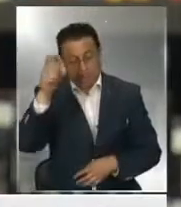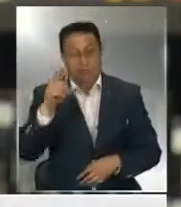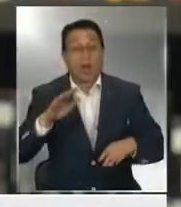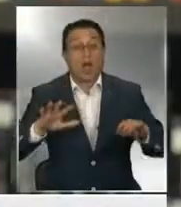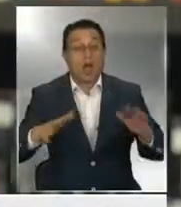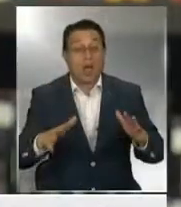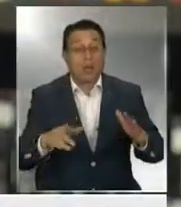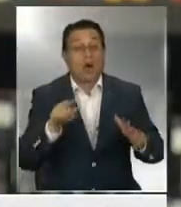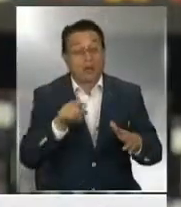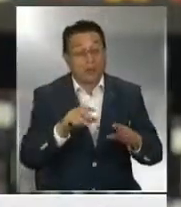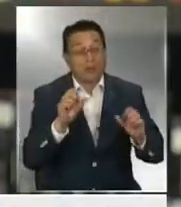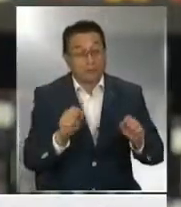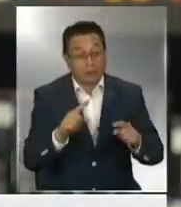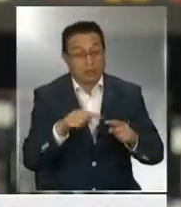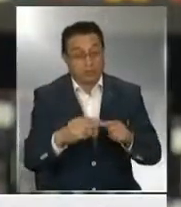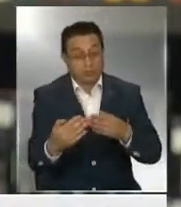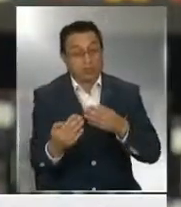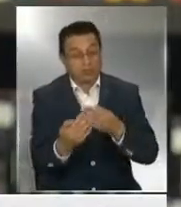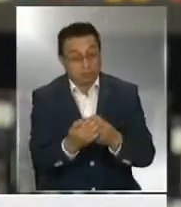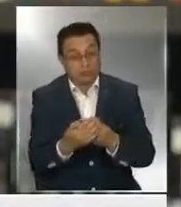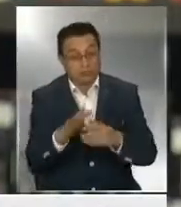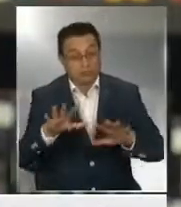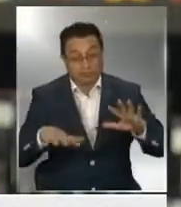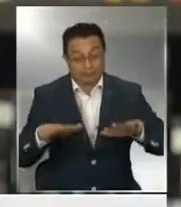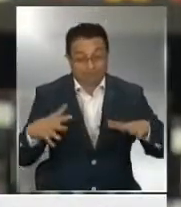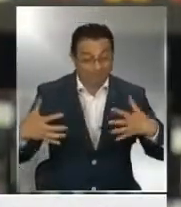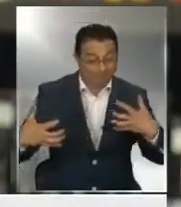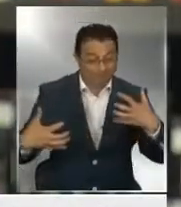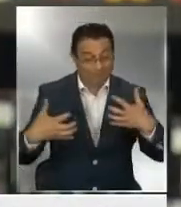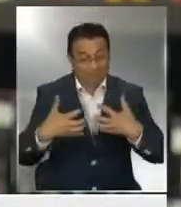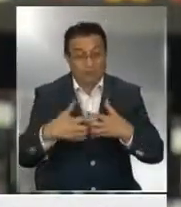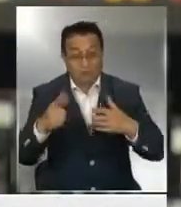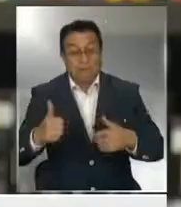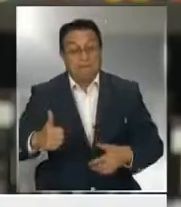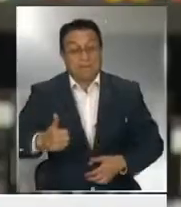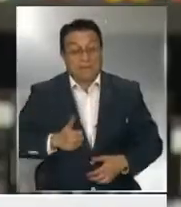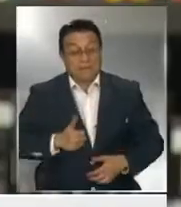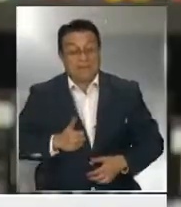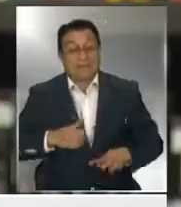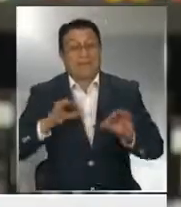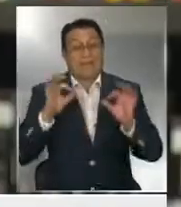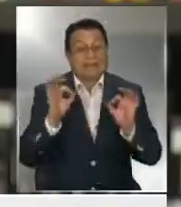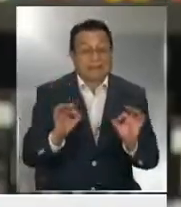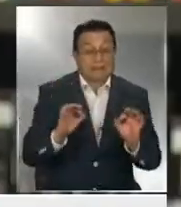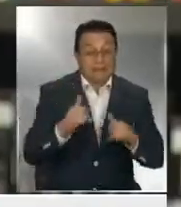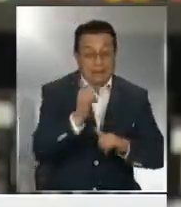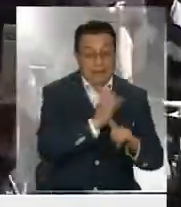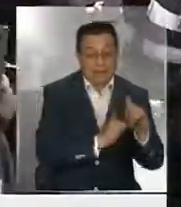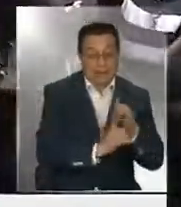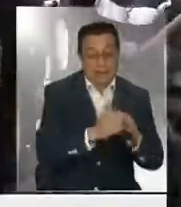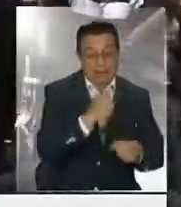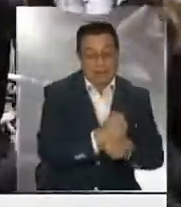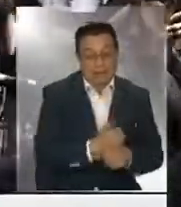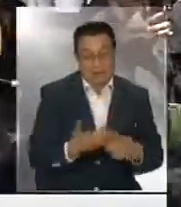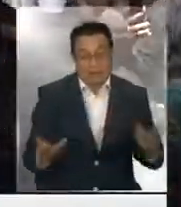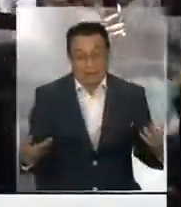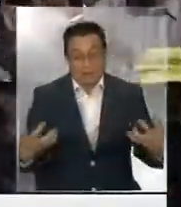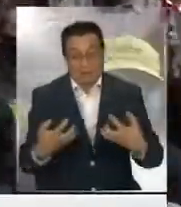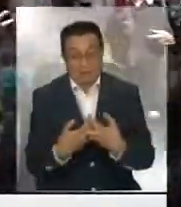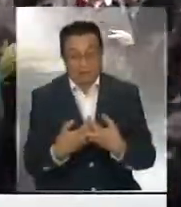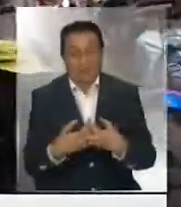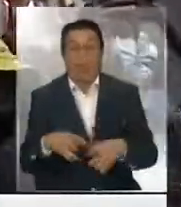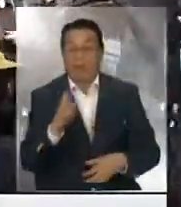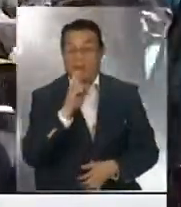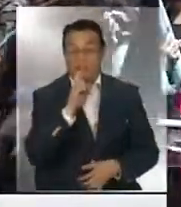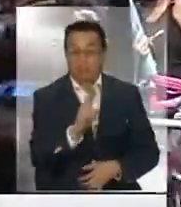probable que a futuro tengamos un escenario híbrido de lo presencial con lo digital. Respuesta que